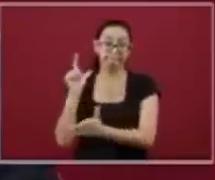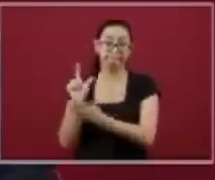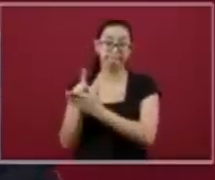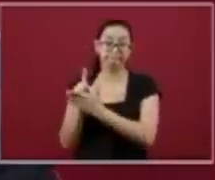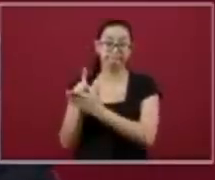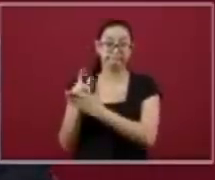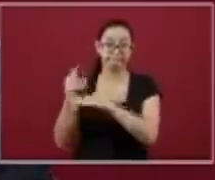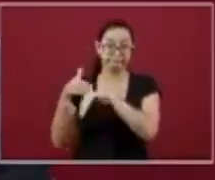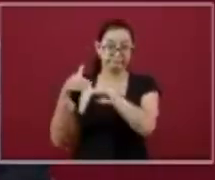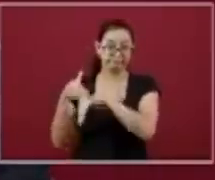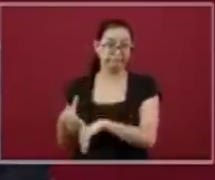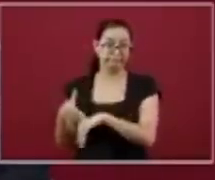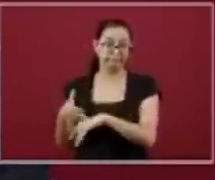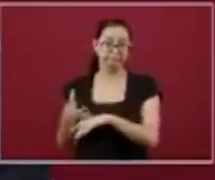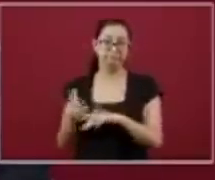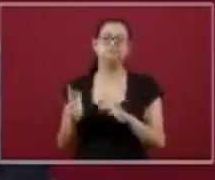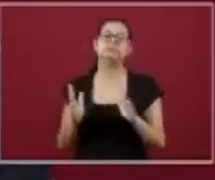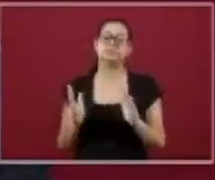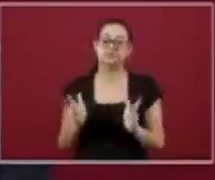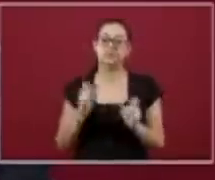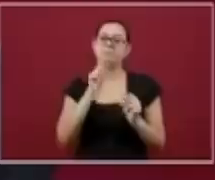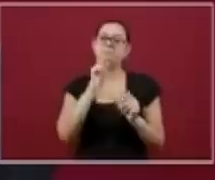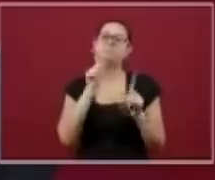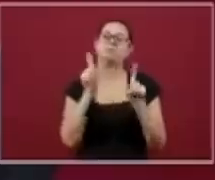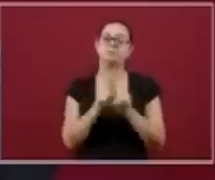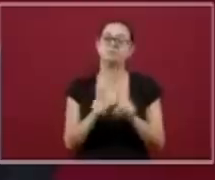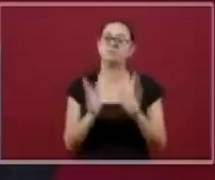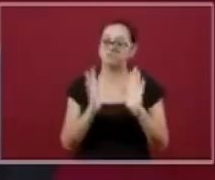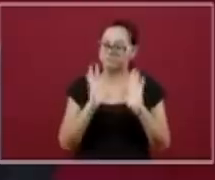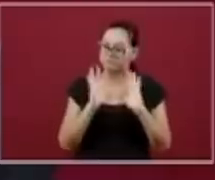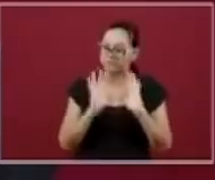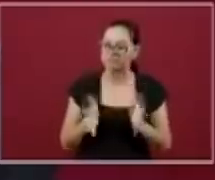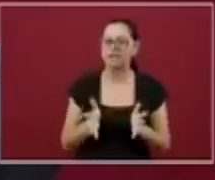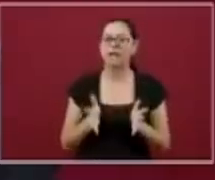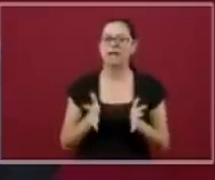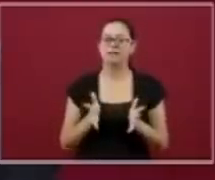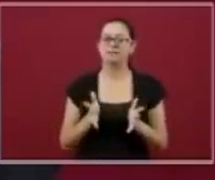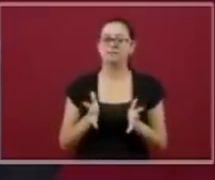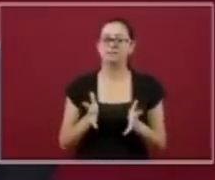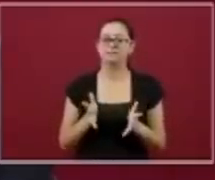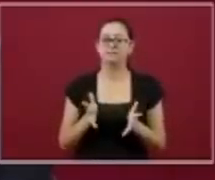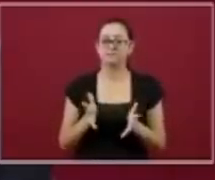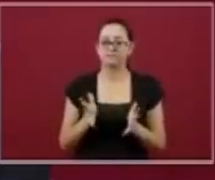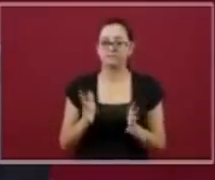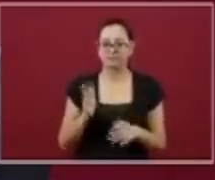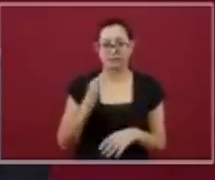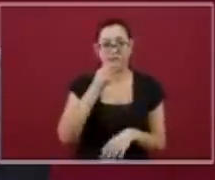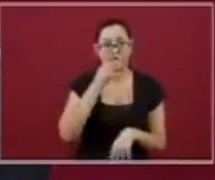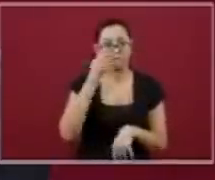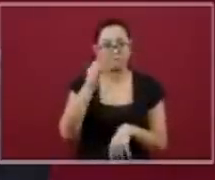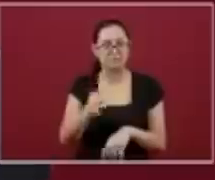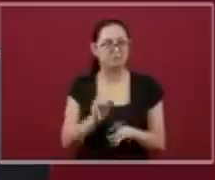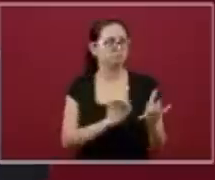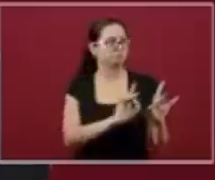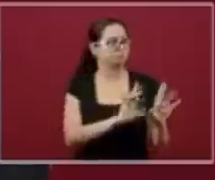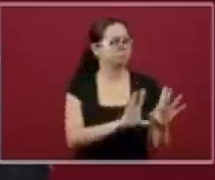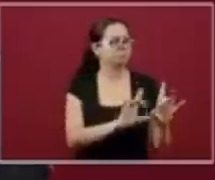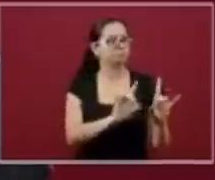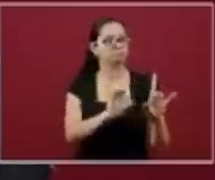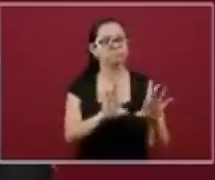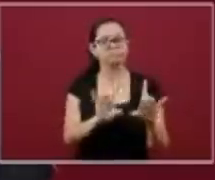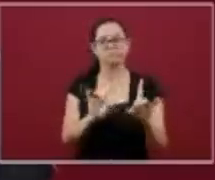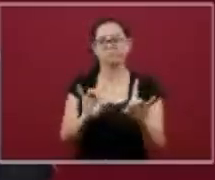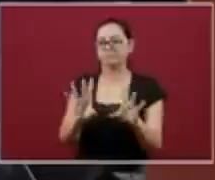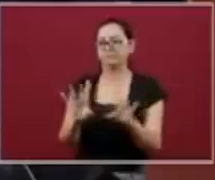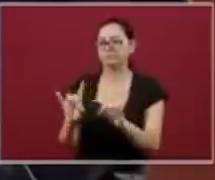Entonces, también ya quiero que se sepa que en todos los casos